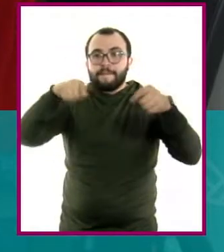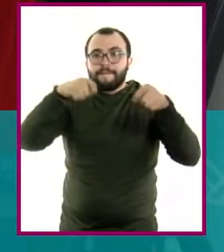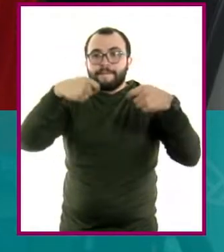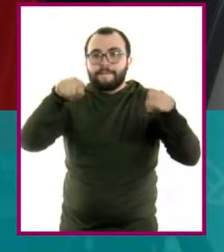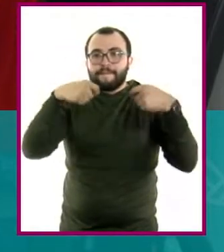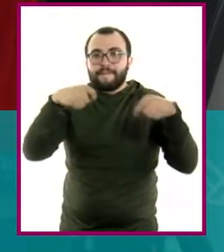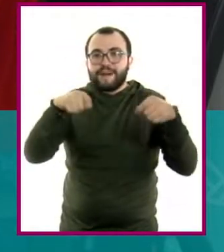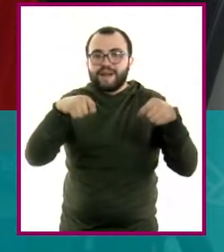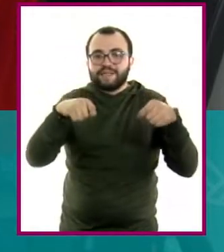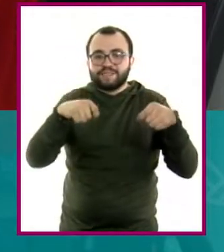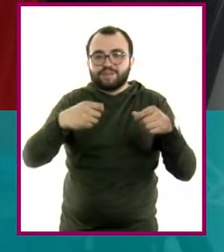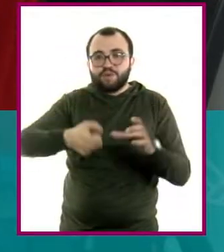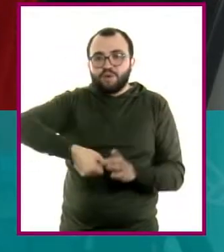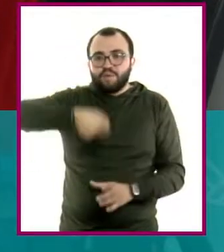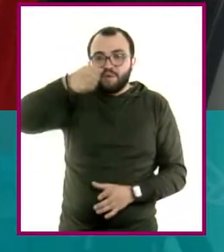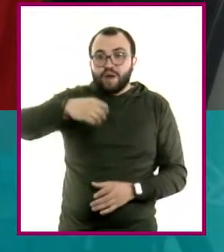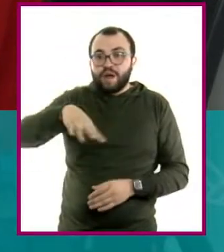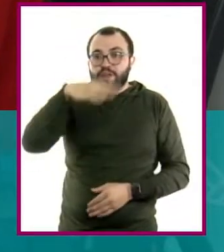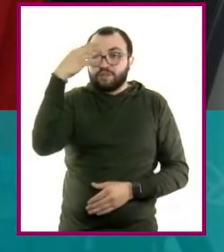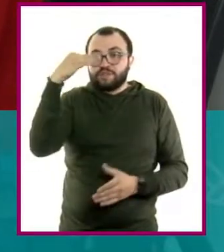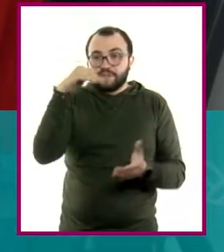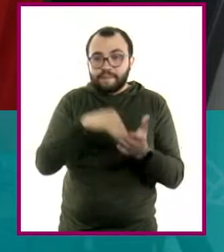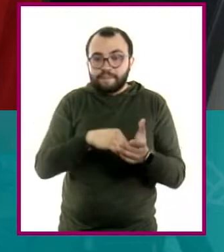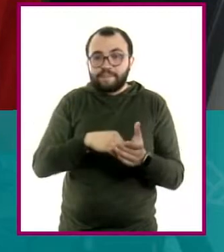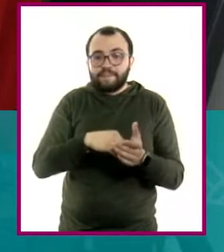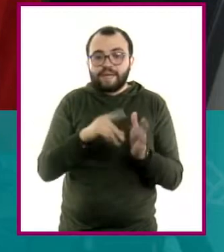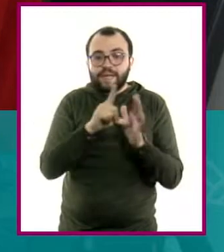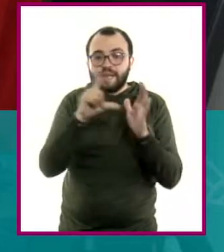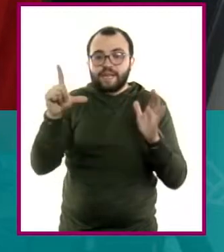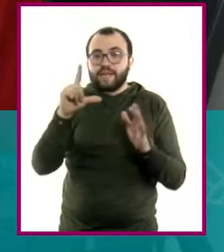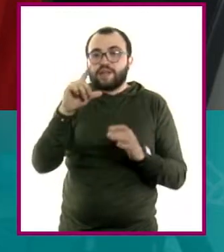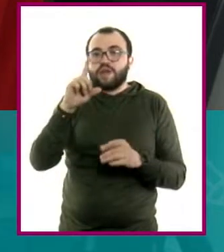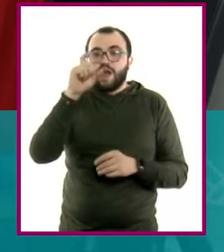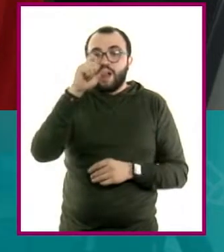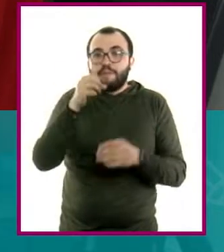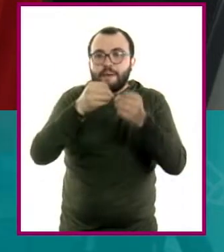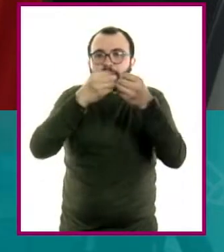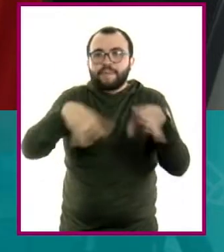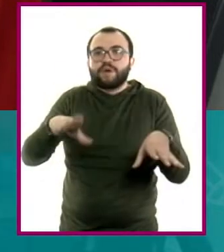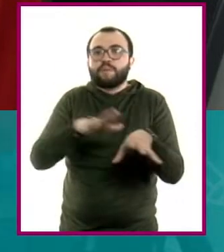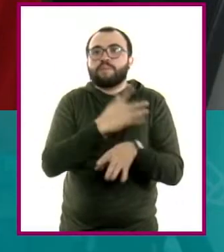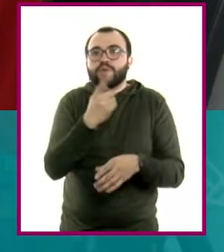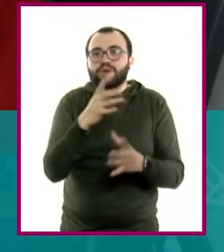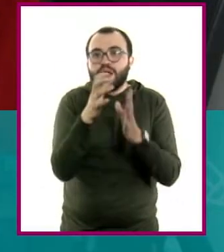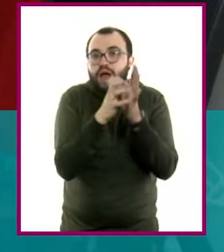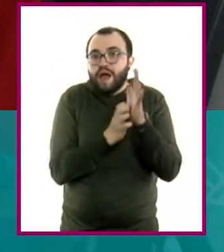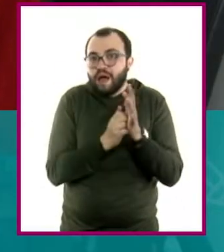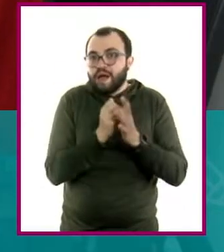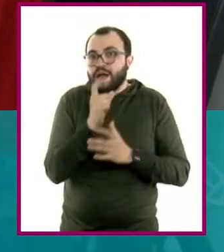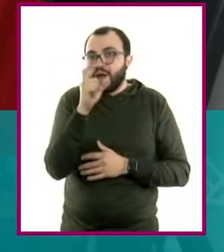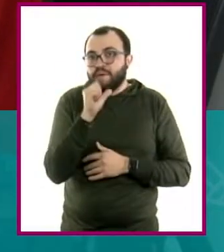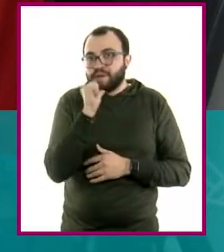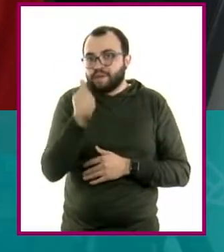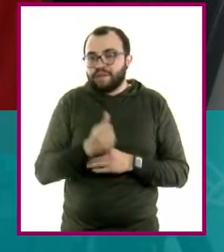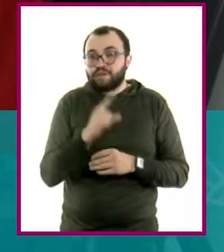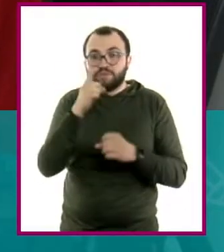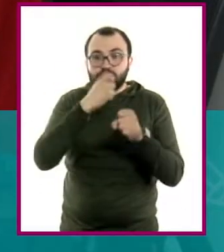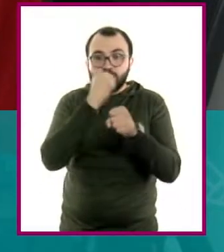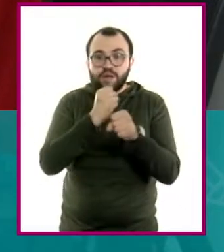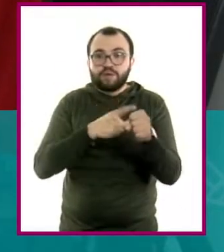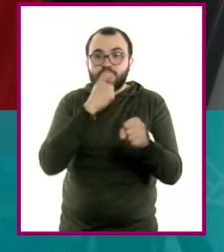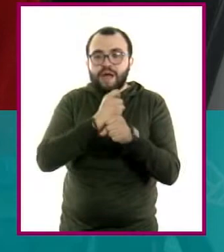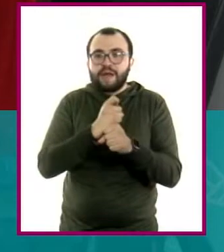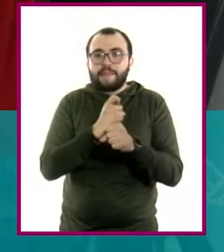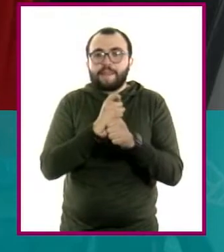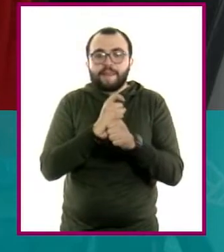de 14 mil millones de litros de agua se pierden por la falta de aplicación de técnicas de ahorro de agua. Cada año, se aumenta el